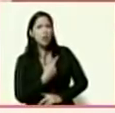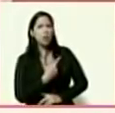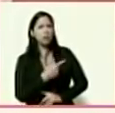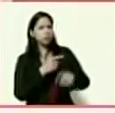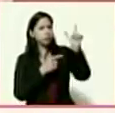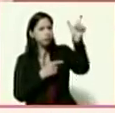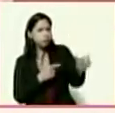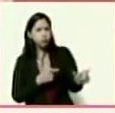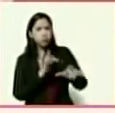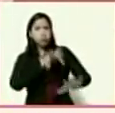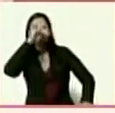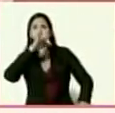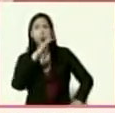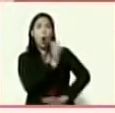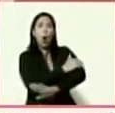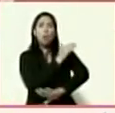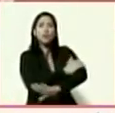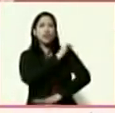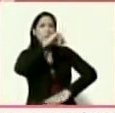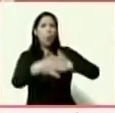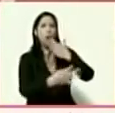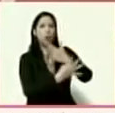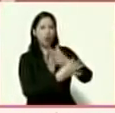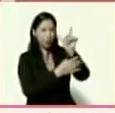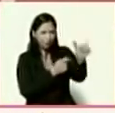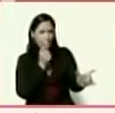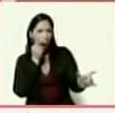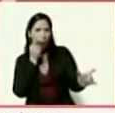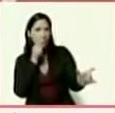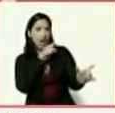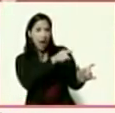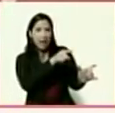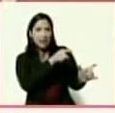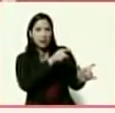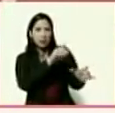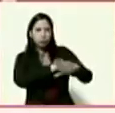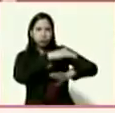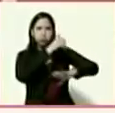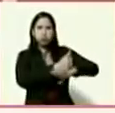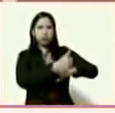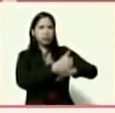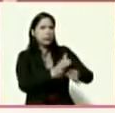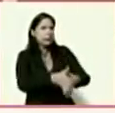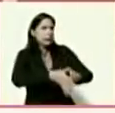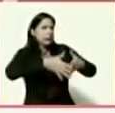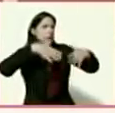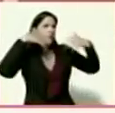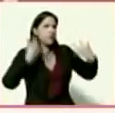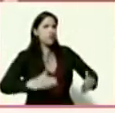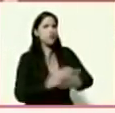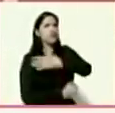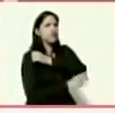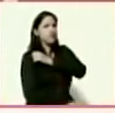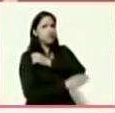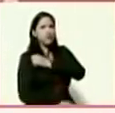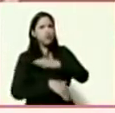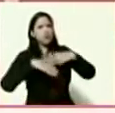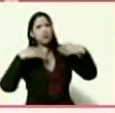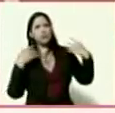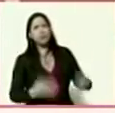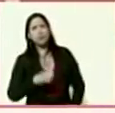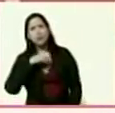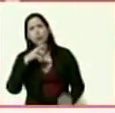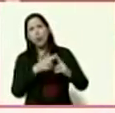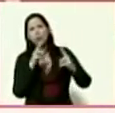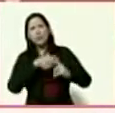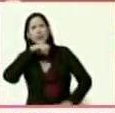sector extremista de la ultraderecha, Juan Guaidó, está involucrado en el más gigantesco caso de corrupción que haya conocido la historia